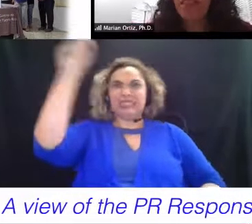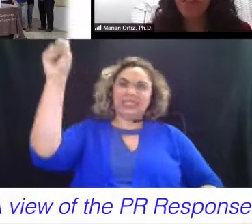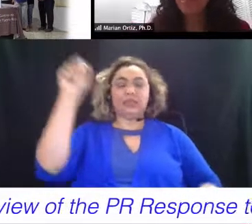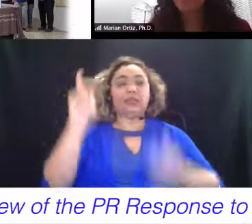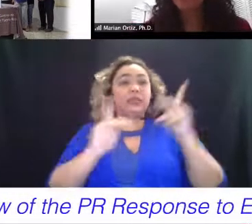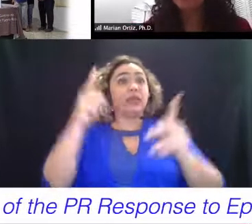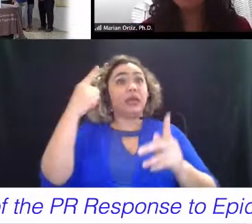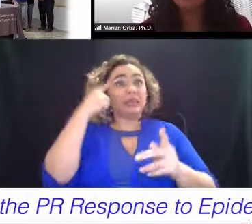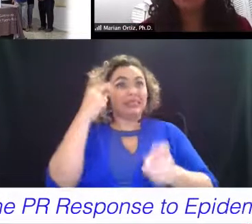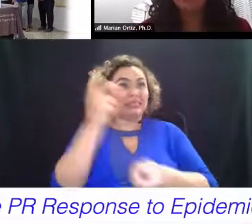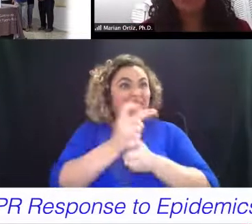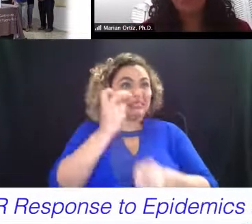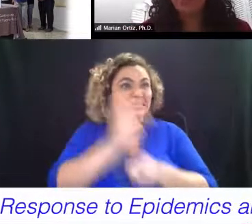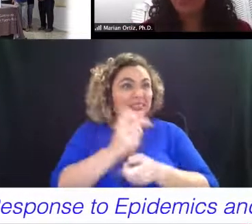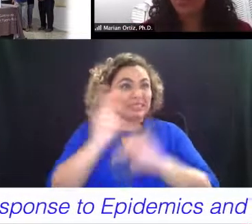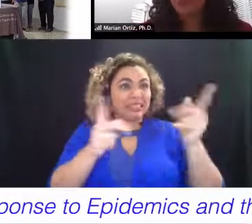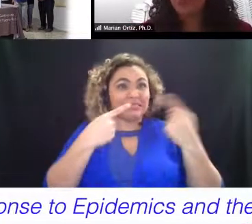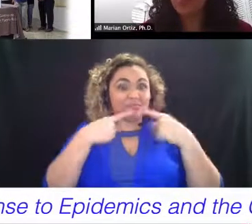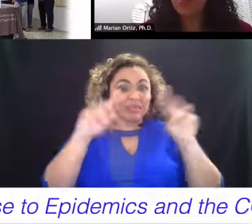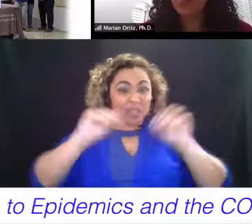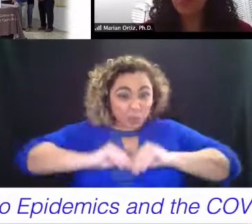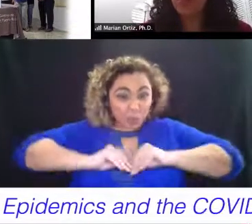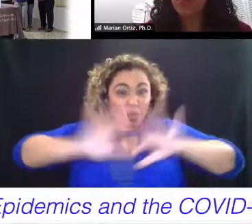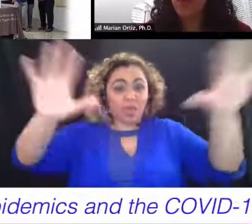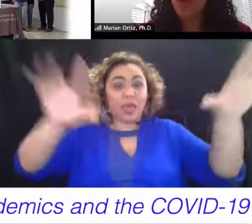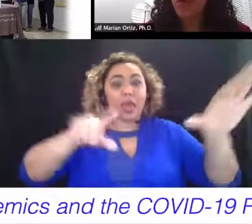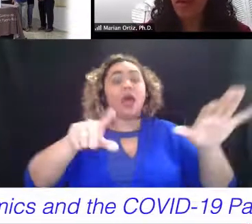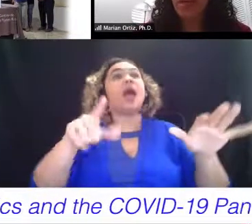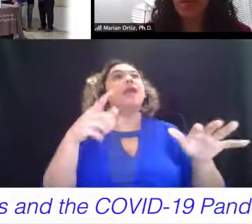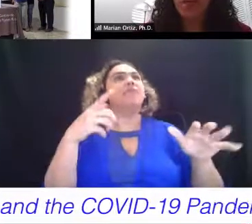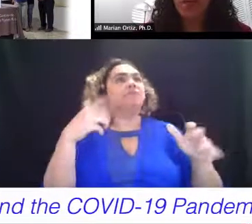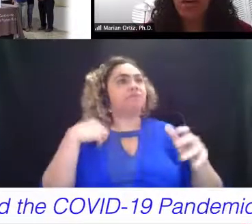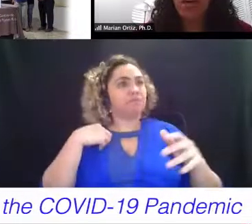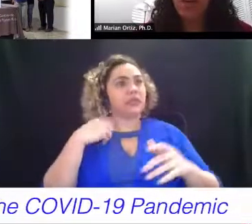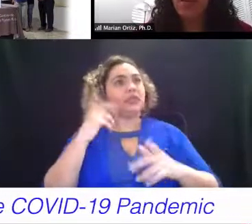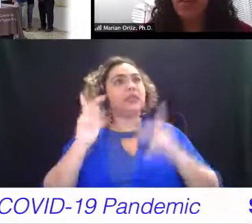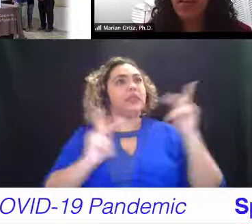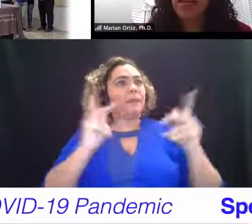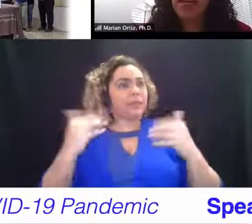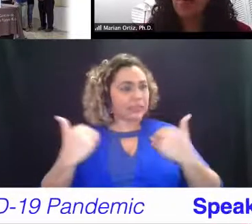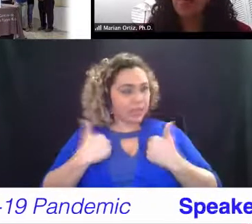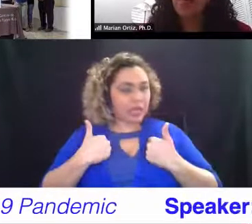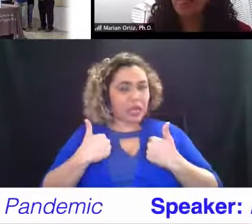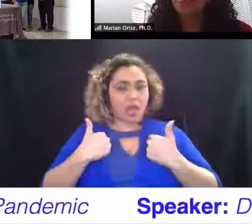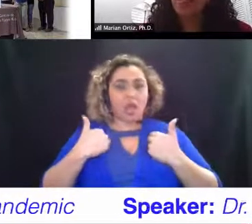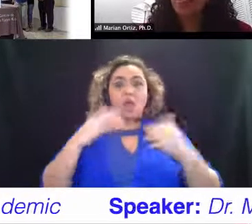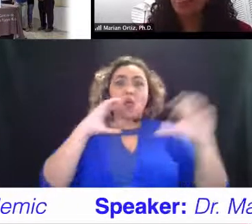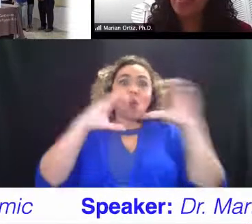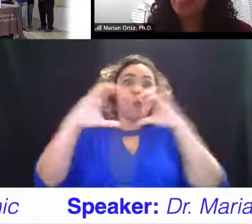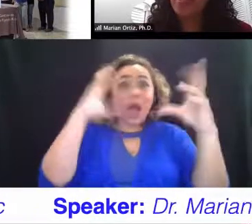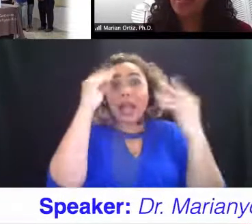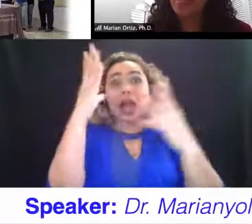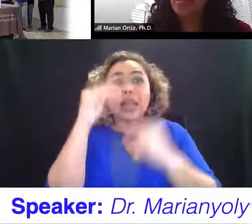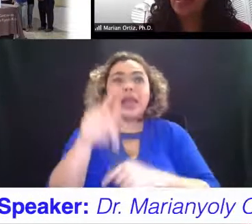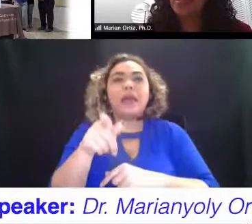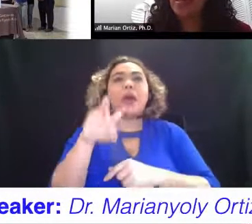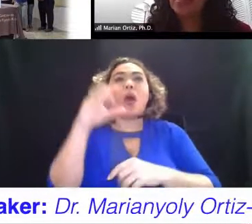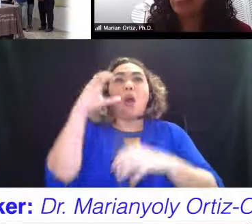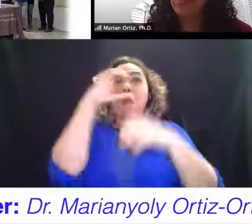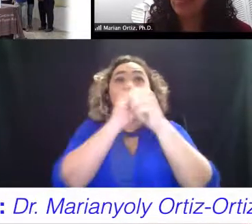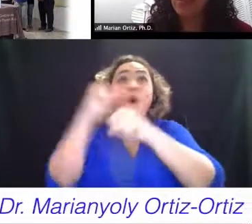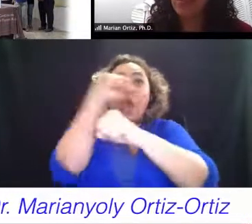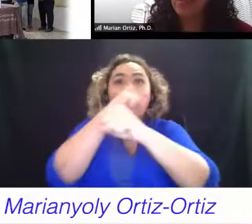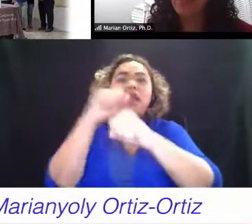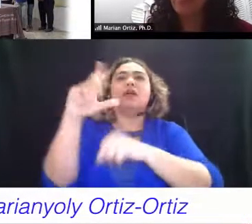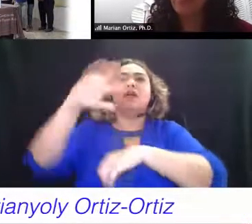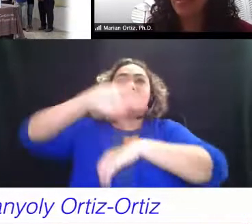bien difícil lograr liberar todos estos mosquitos, pero tuvimos un equipo y una estrategia de comunicaciones y alcance comunitario